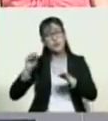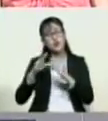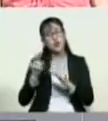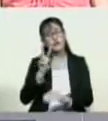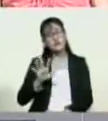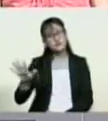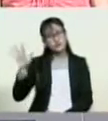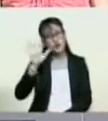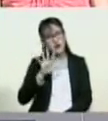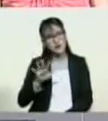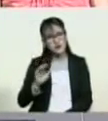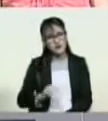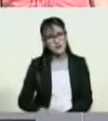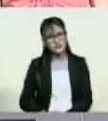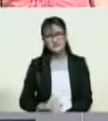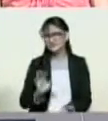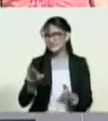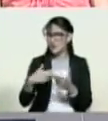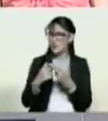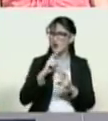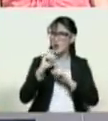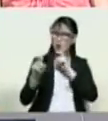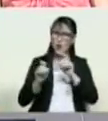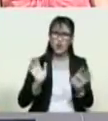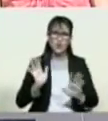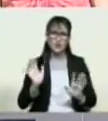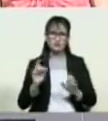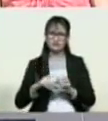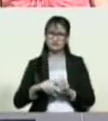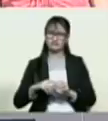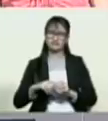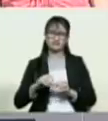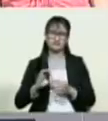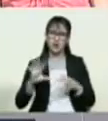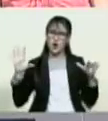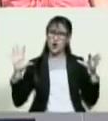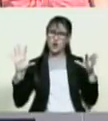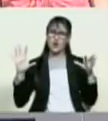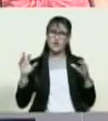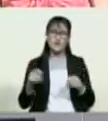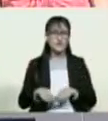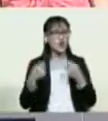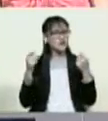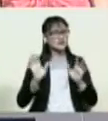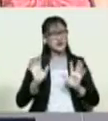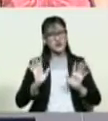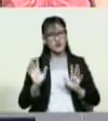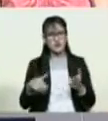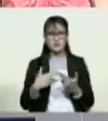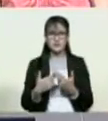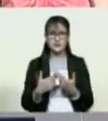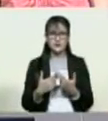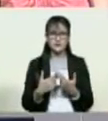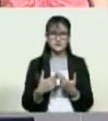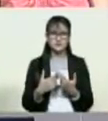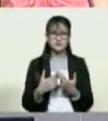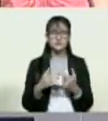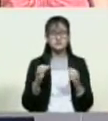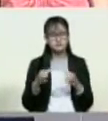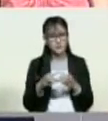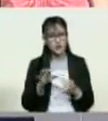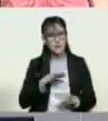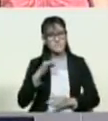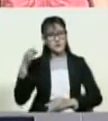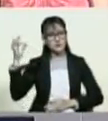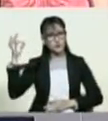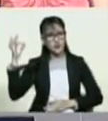para delastrarse de los caminos del odio, para delastrarse de los caminos de la violencia. y nosotros tenemos la red de espiritualidad, tenemos la